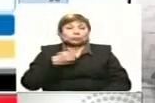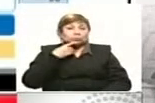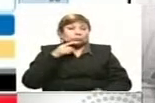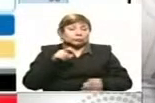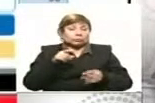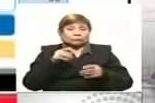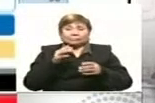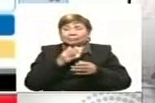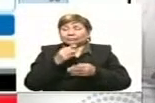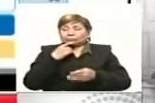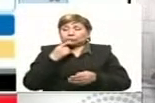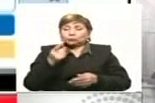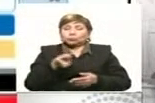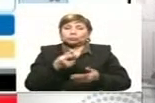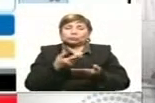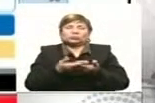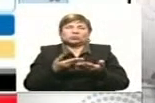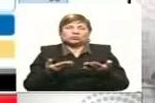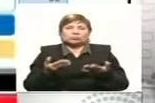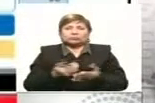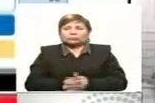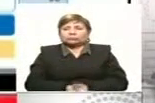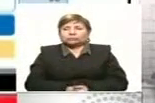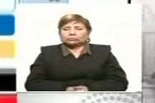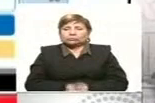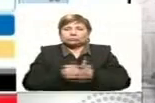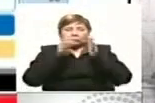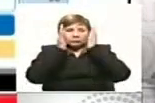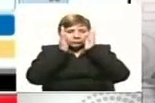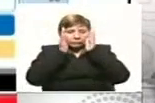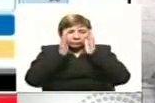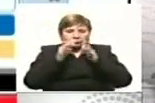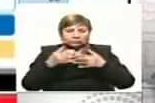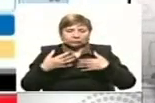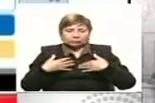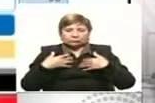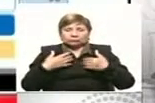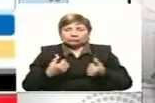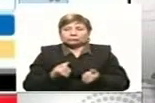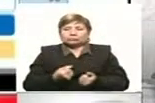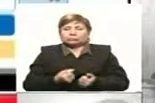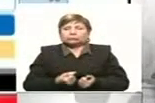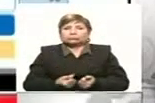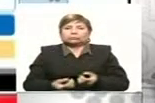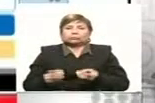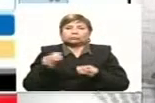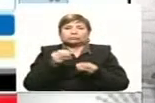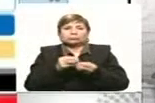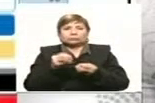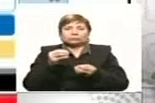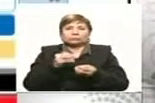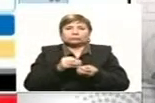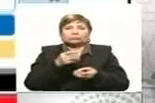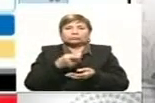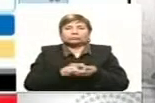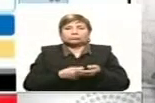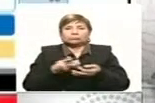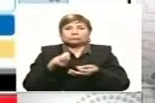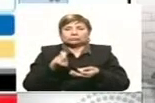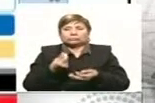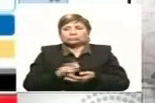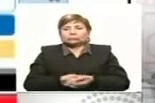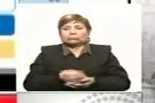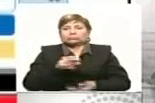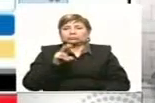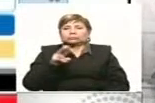Estas son los, en el caso de la atención de la emergencia sanitaria, disgregado el presupuesto asignado del